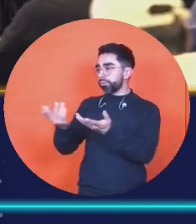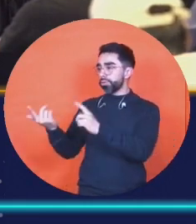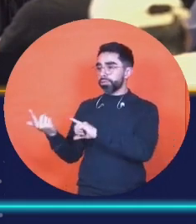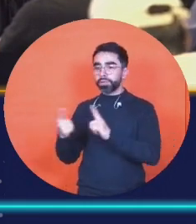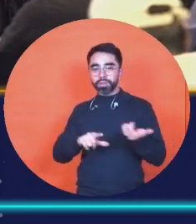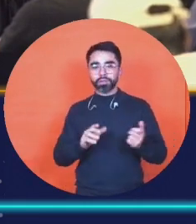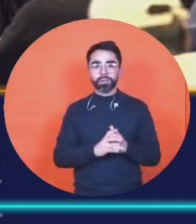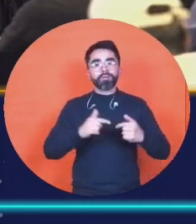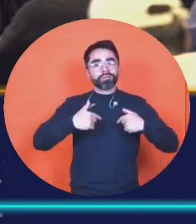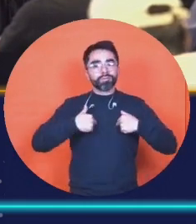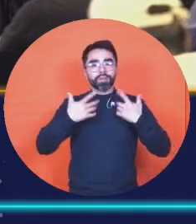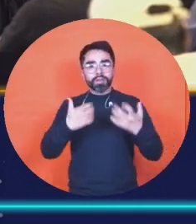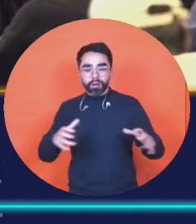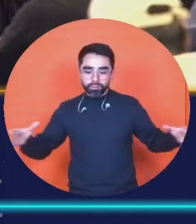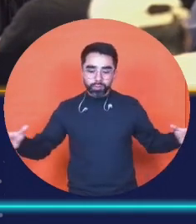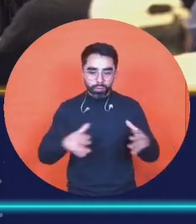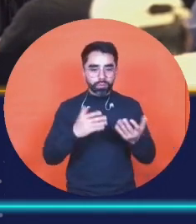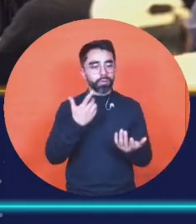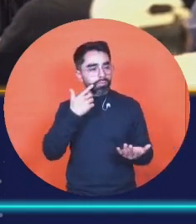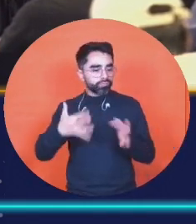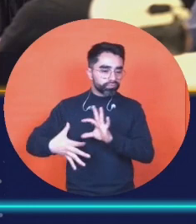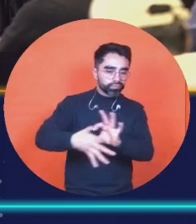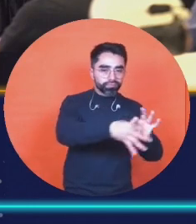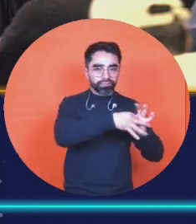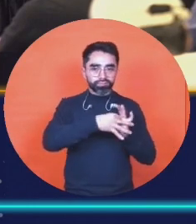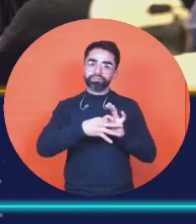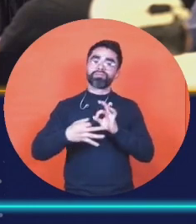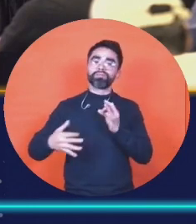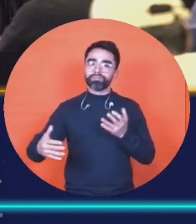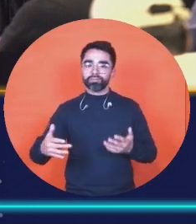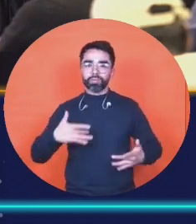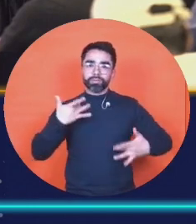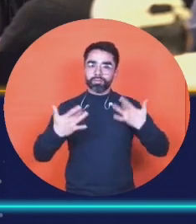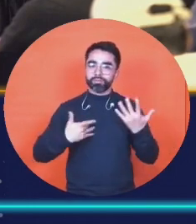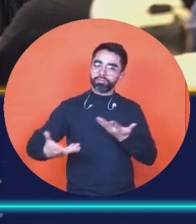más, de que estemos más conectados entre todos.